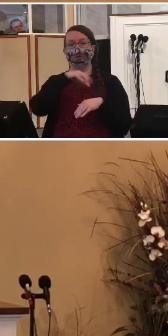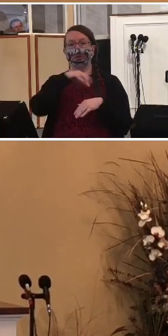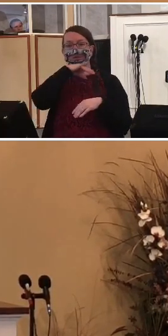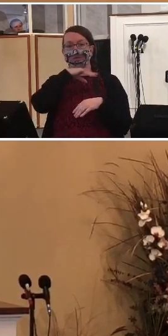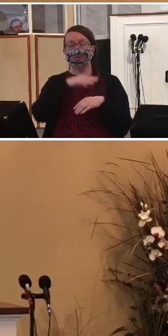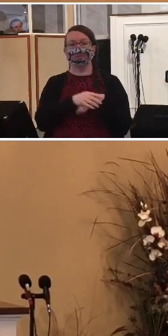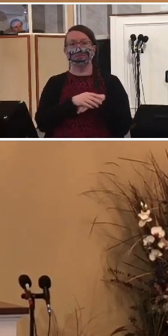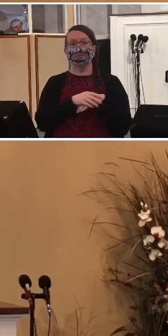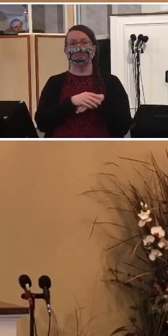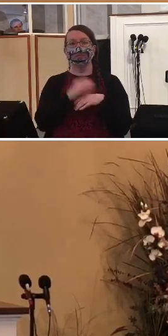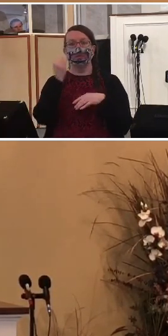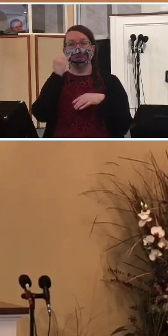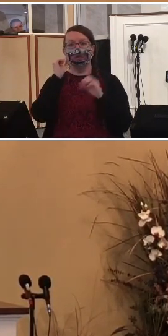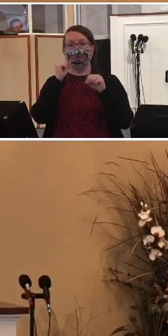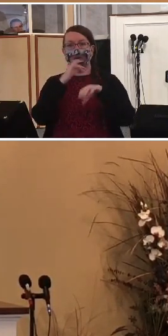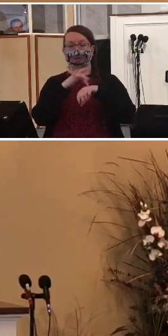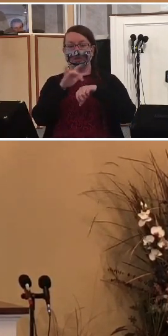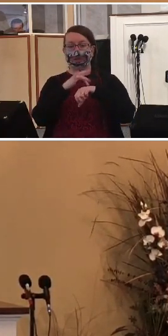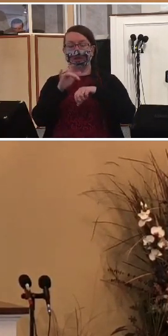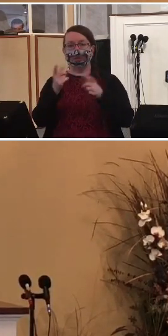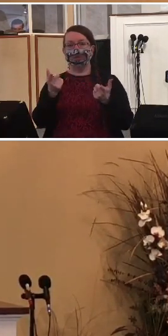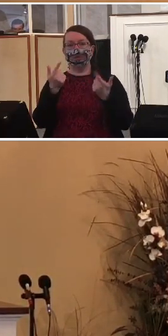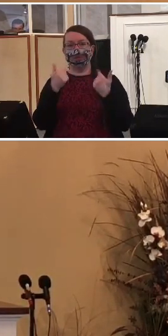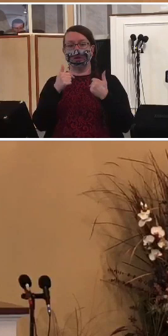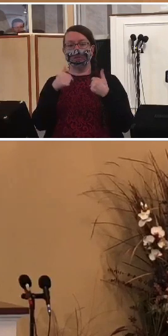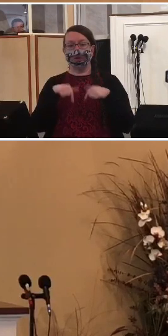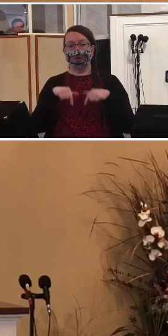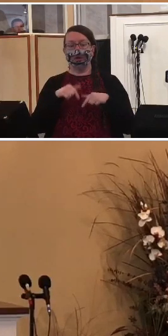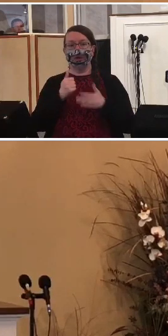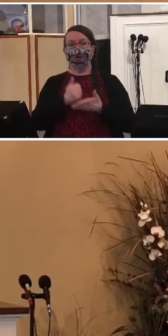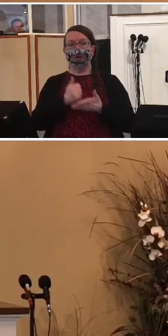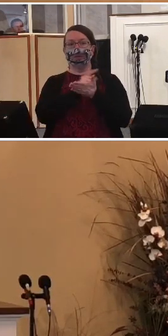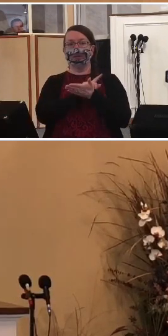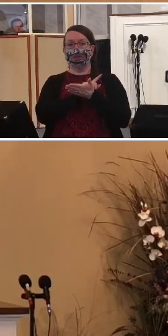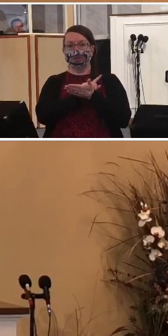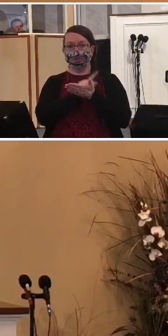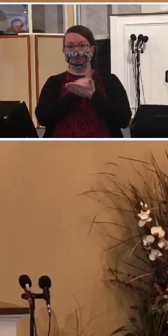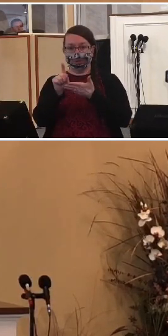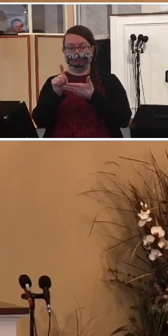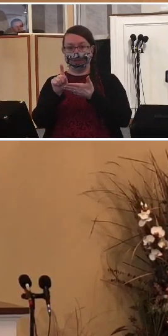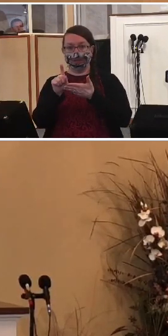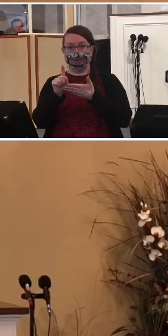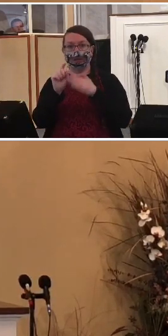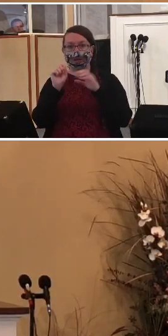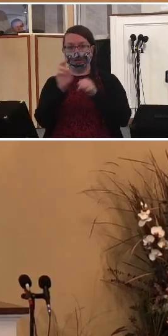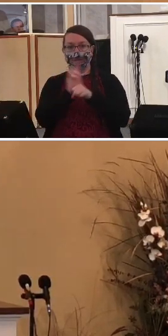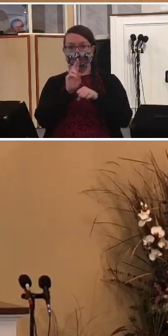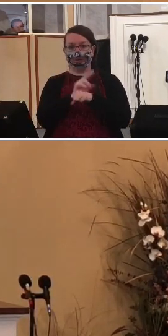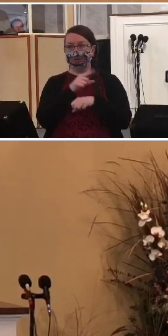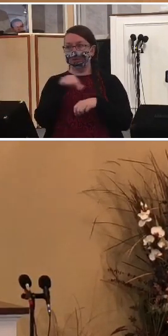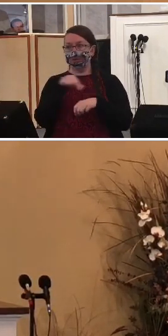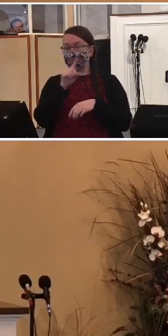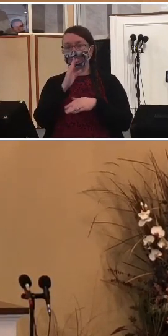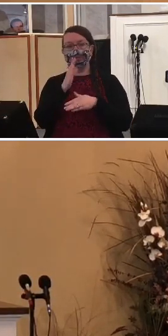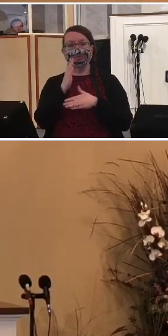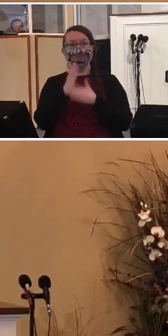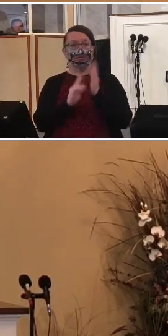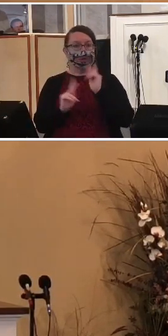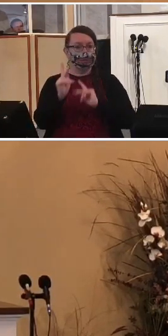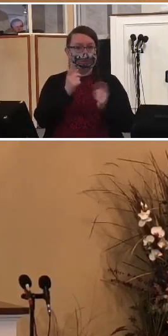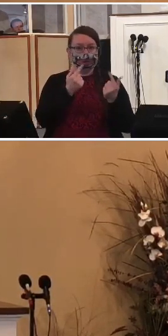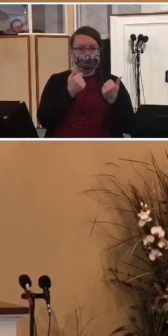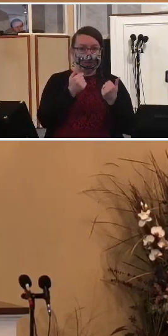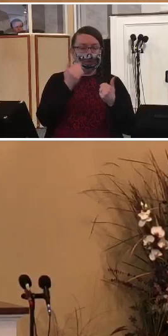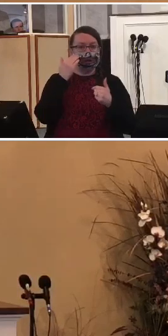puedes hacer eso, estás disponible para ayudar en la semana, por favor, yo voy a poder